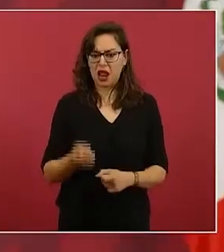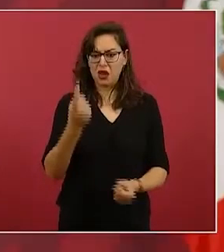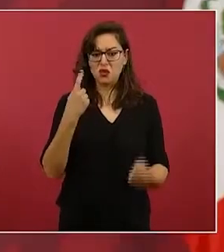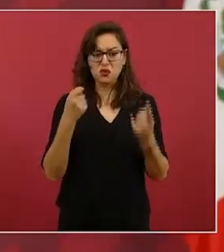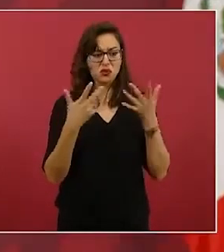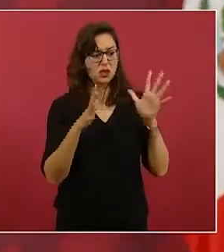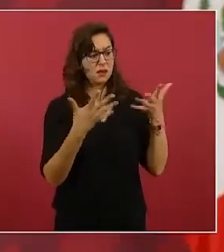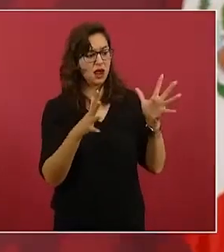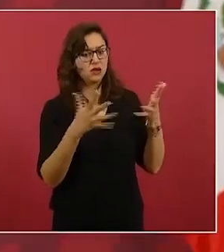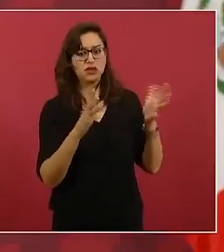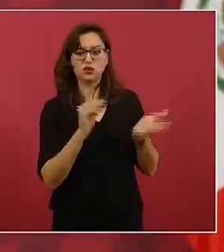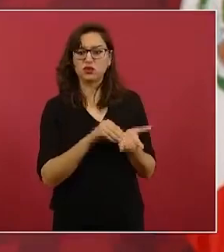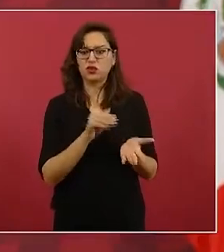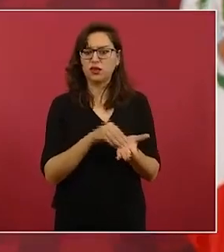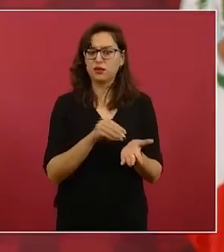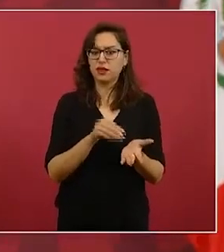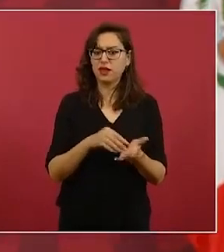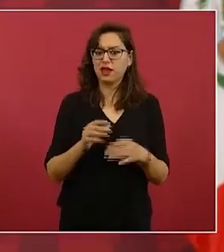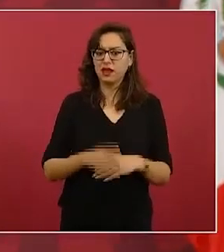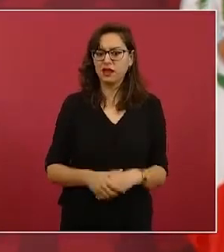se le aplaude